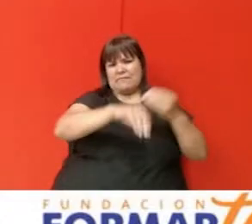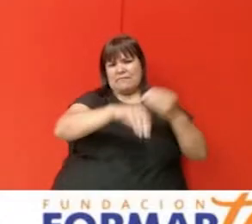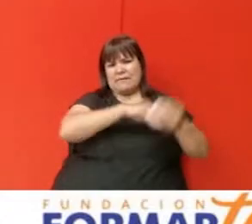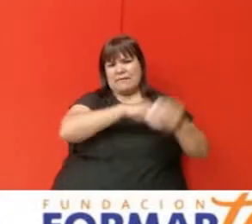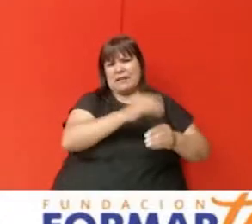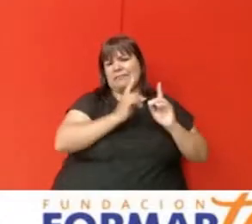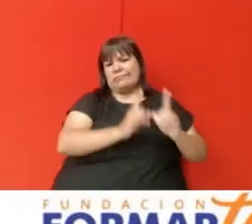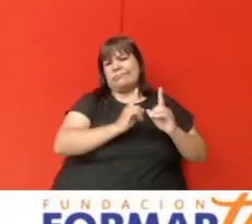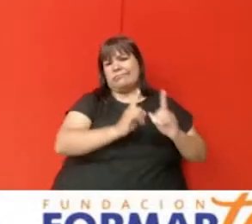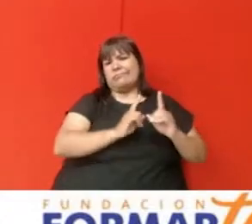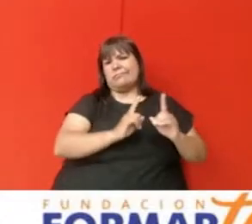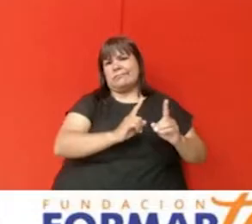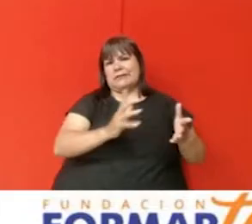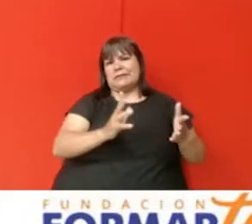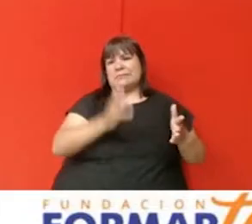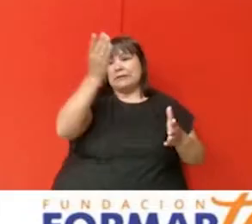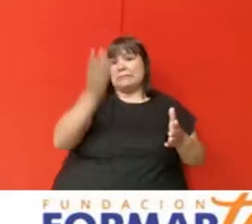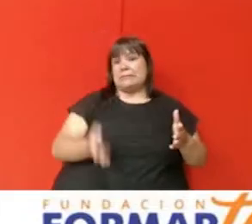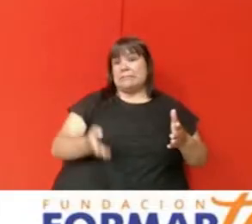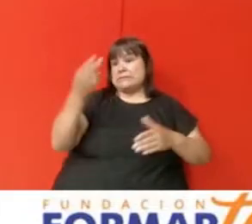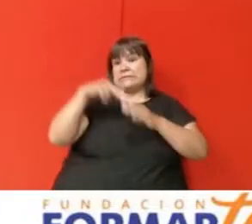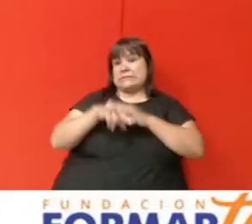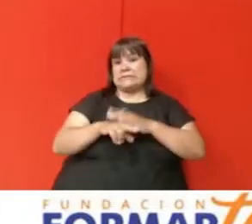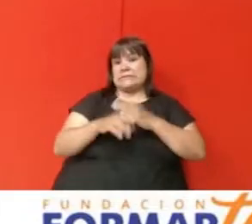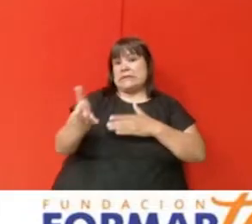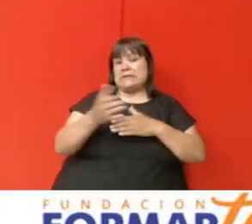muchos casos a través de esta modalidad prestacional.